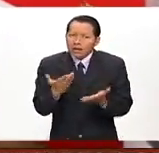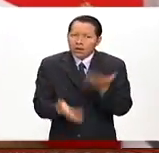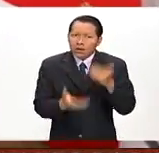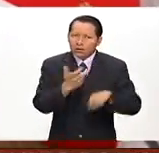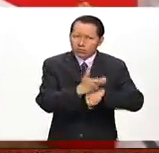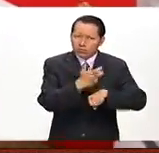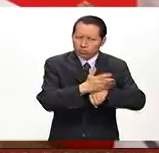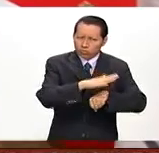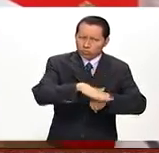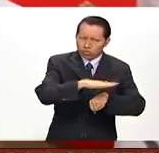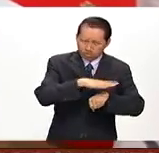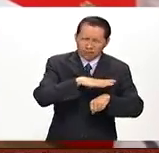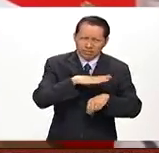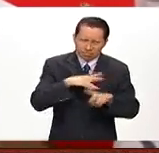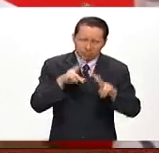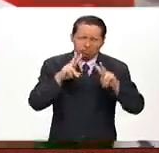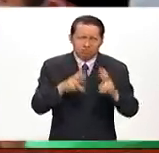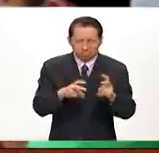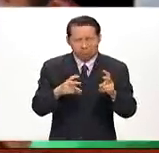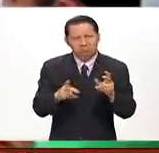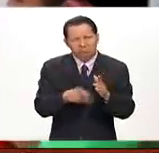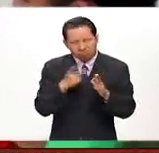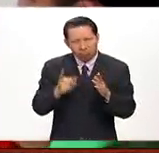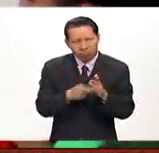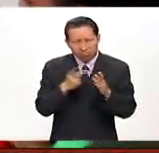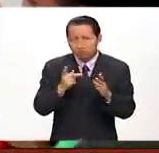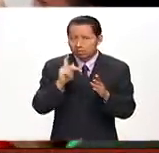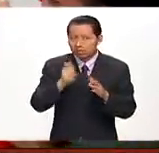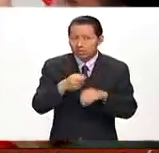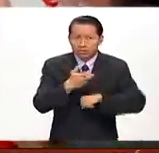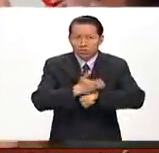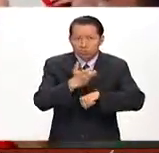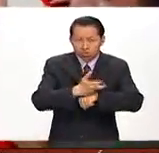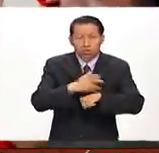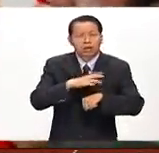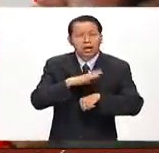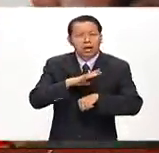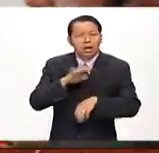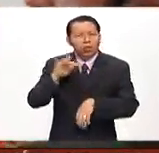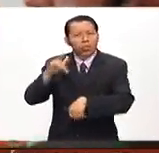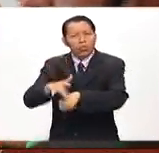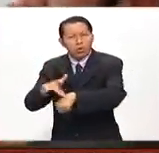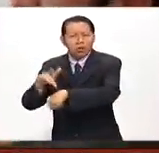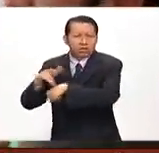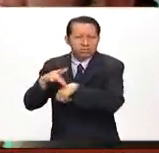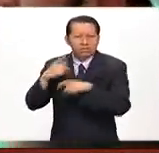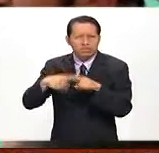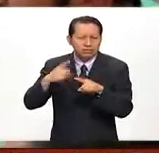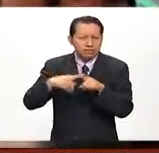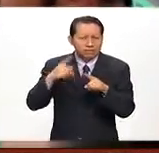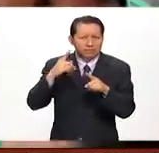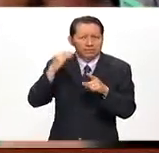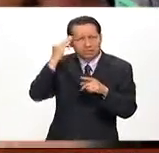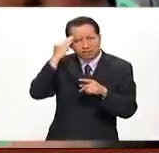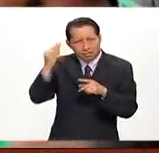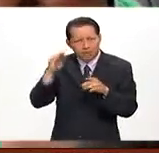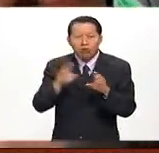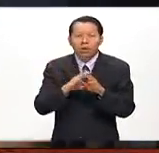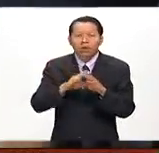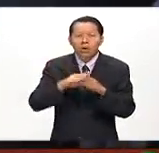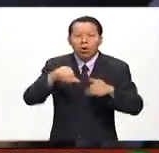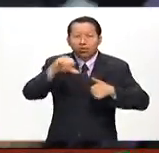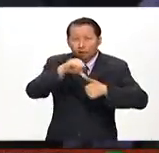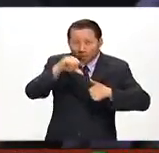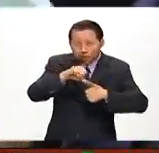toca un tema recurrente, que tanto los Estados Unidos ha estado interviniendo en diferentes momentos, y lo vemos con el caso de Centroamérica